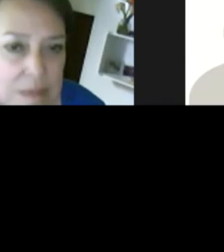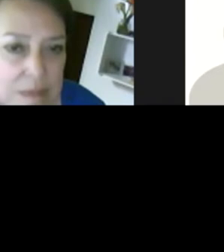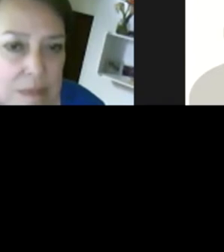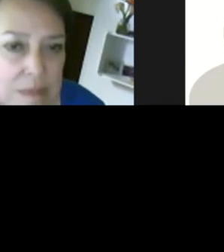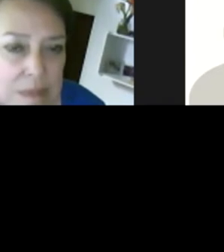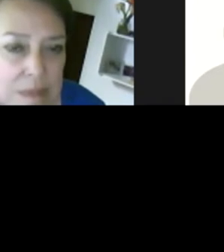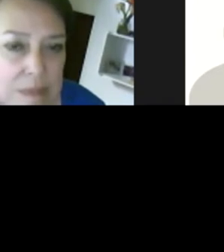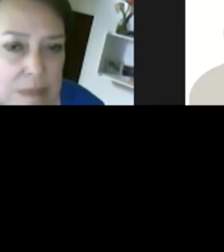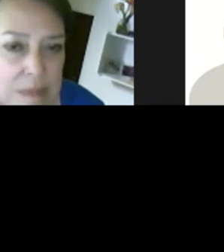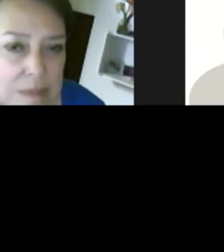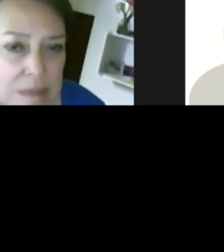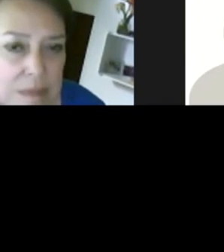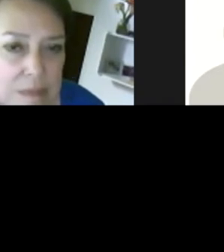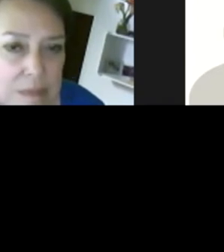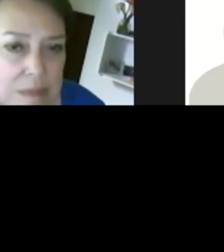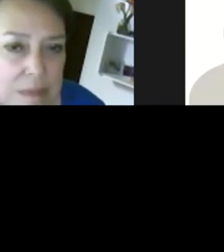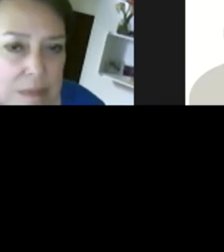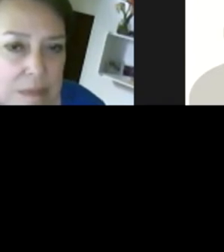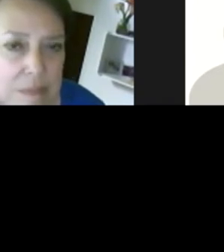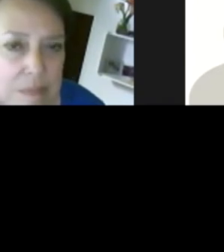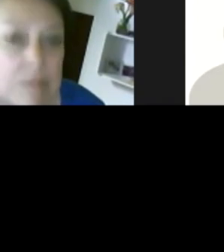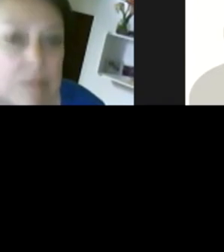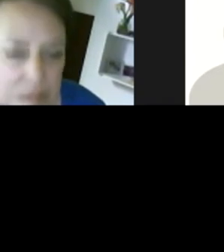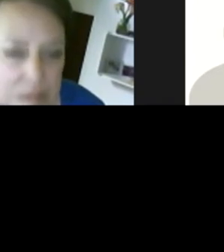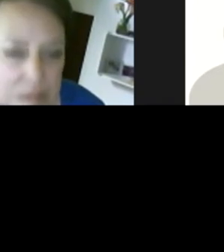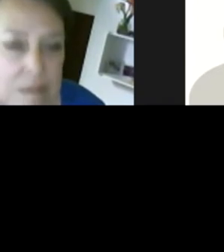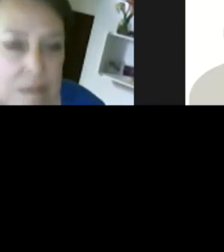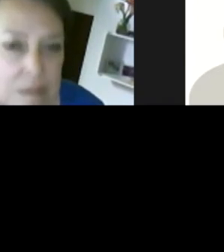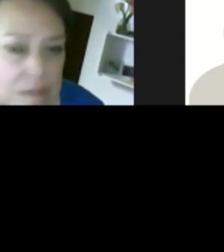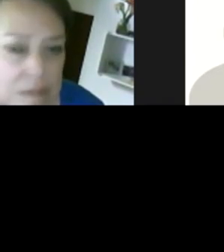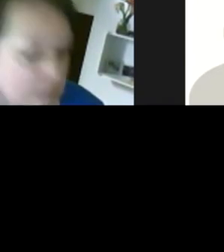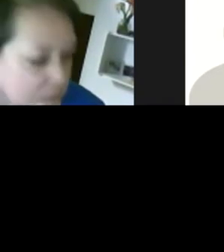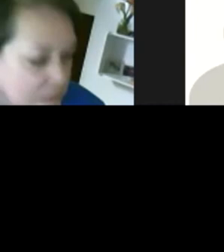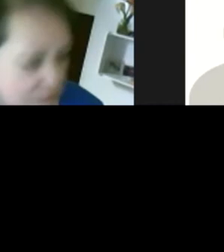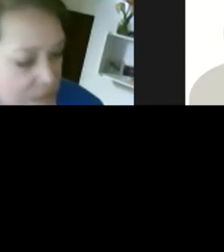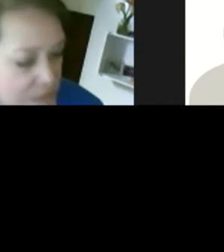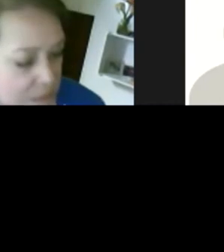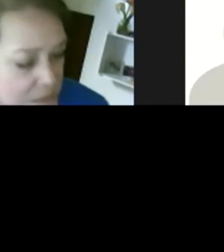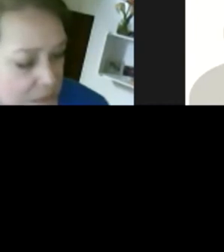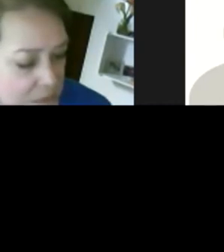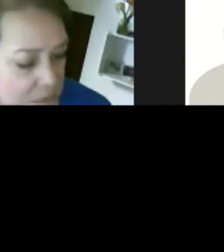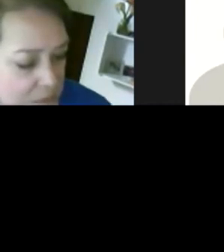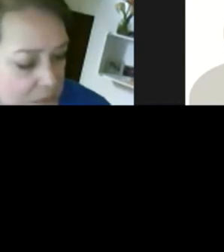diría, necesitamos ciertas garantías, ciertos resguardos en todo esto. Diría que son tres.